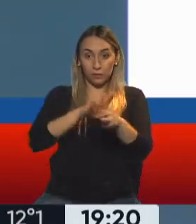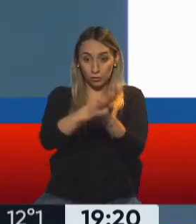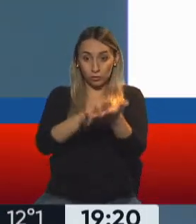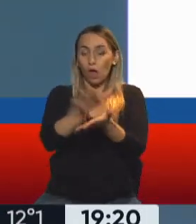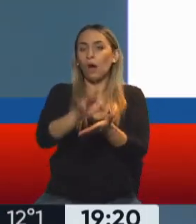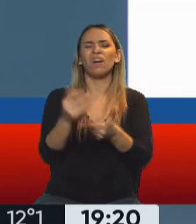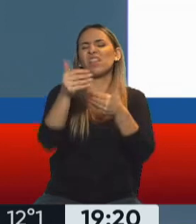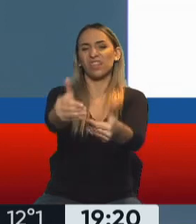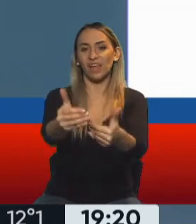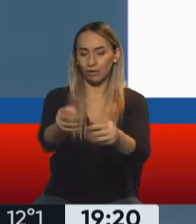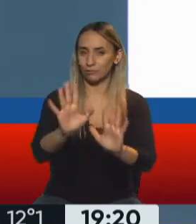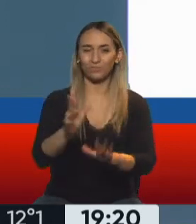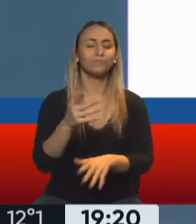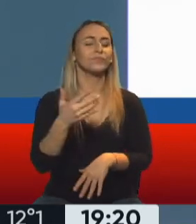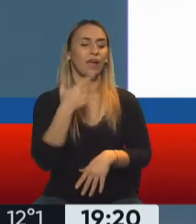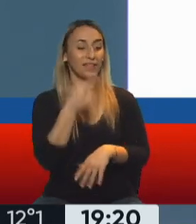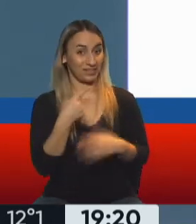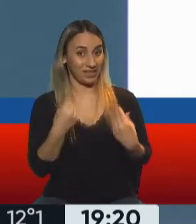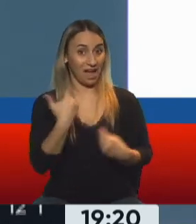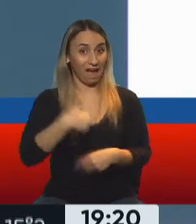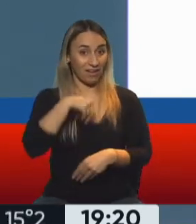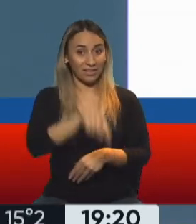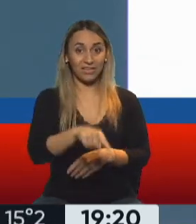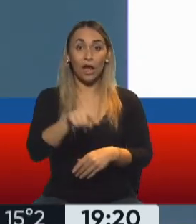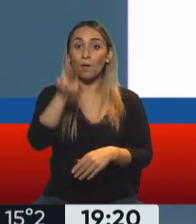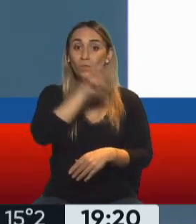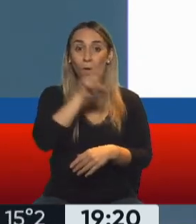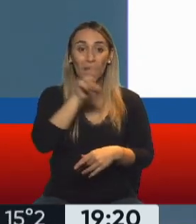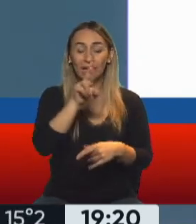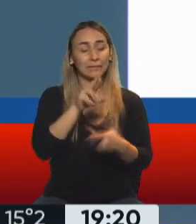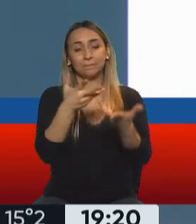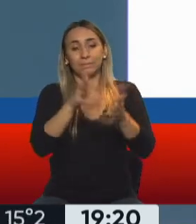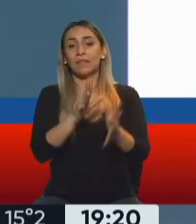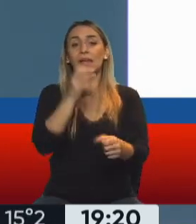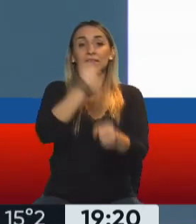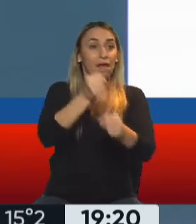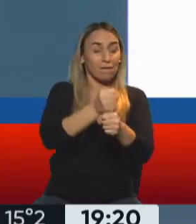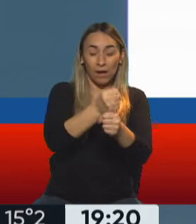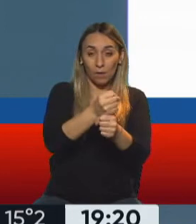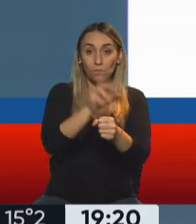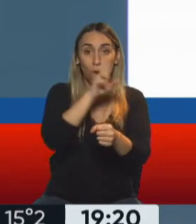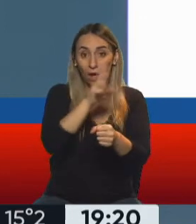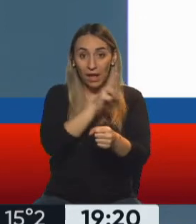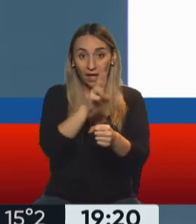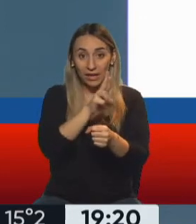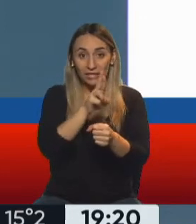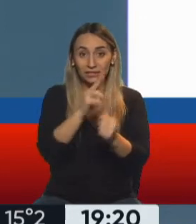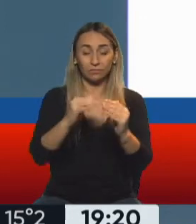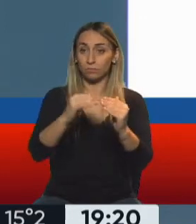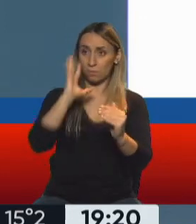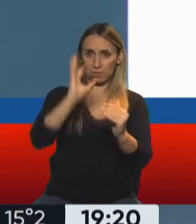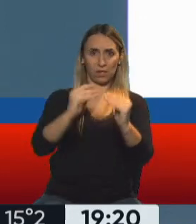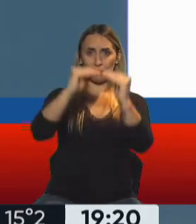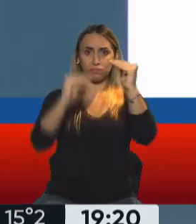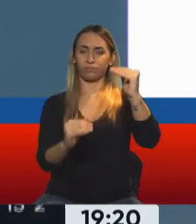en Argentina las mujeres salieron del mercado laboral como en ningún otro país, básicamente. Es uno de los pocos países en donde más se vio esta diferencia. Es un fenómeno a